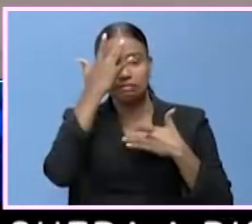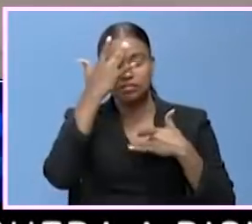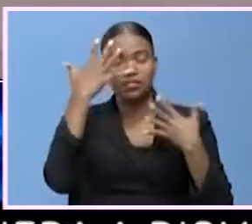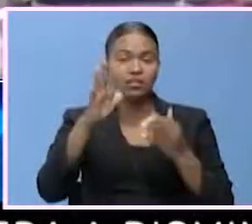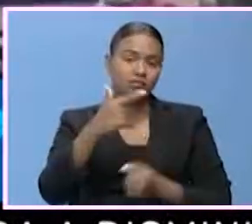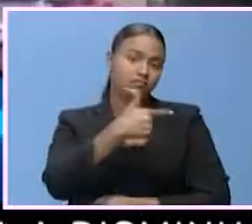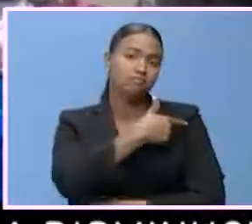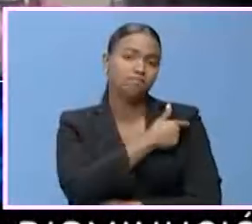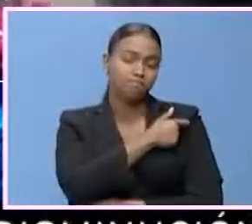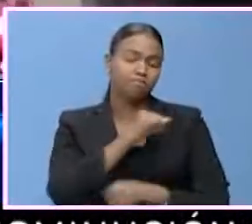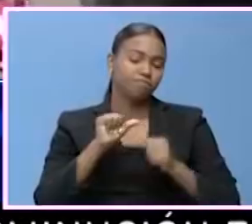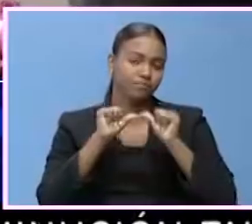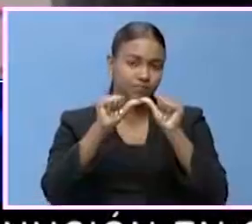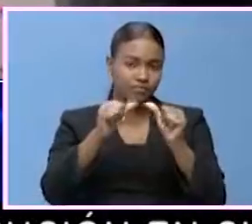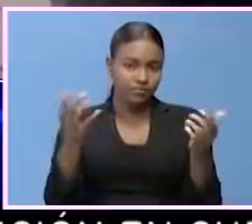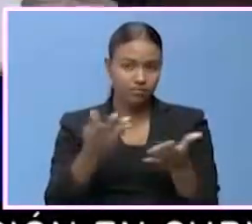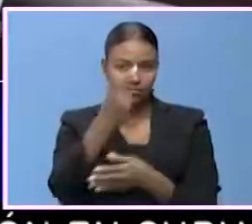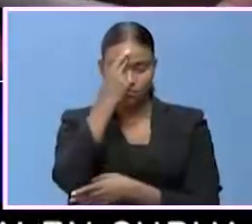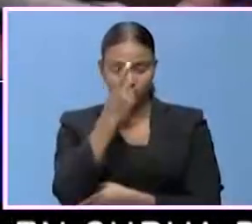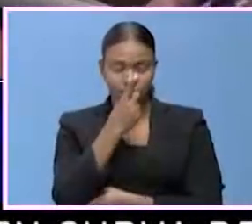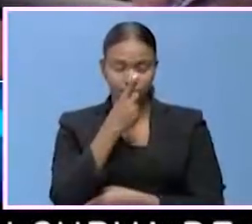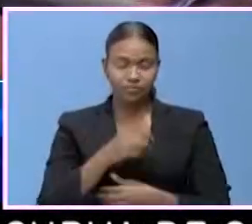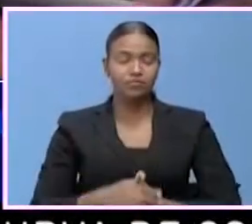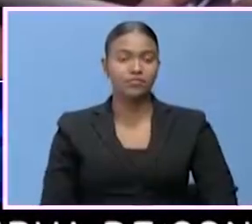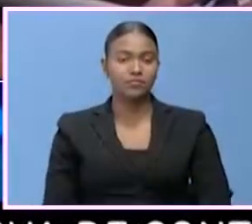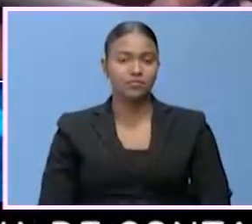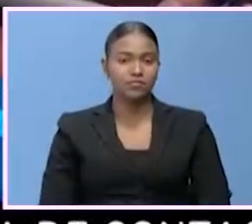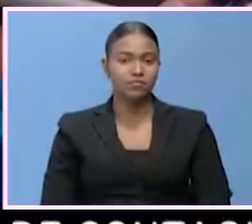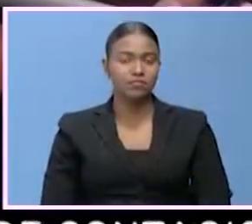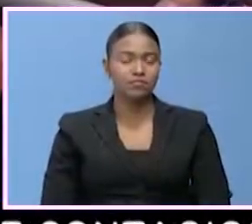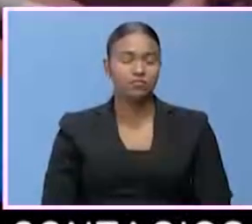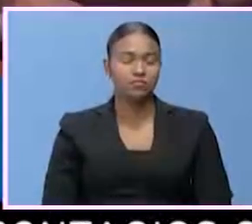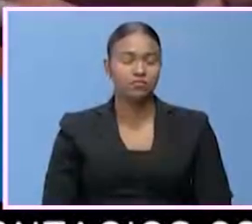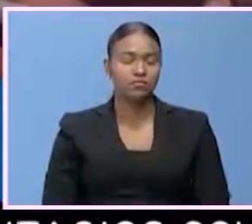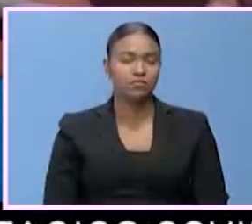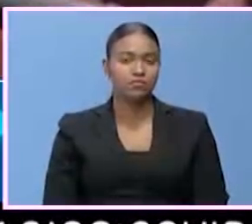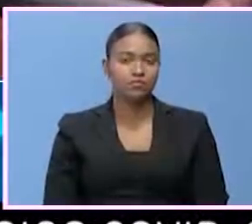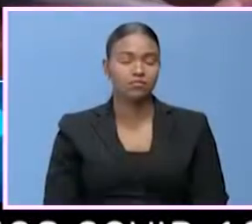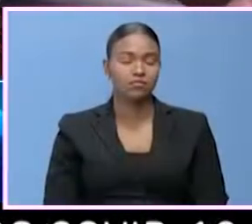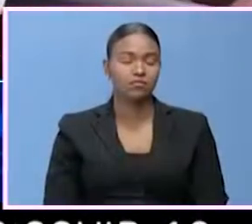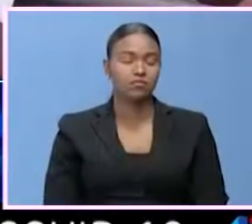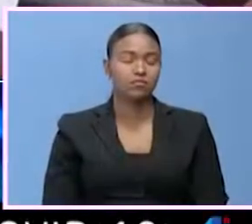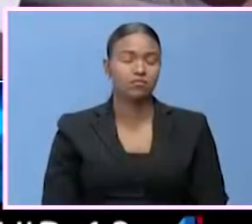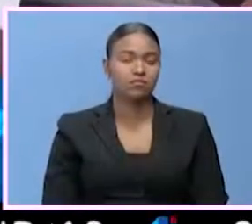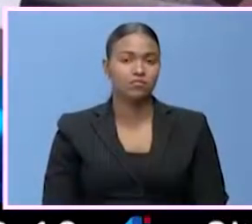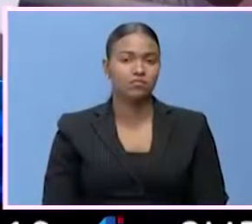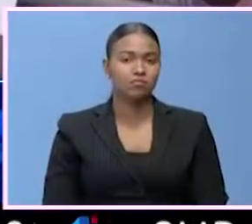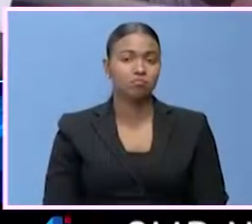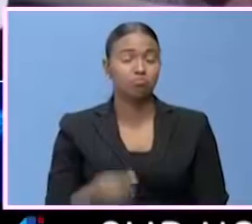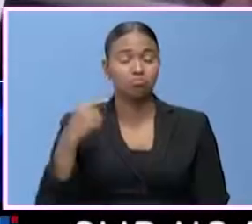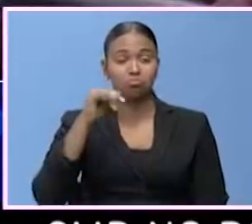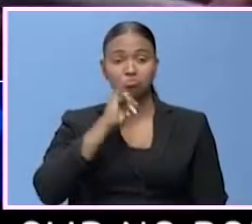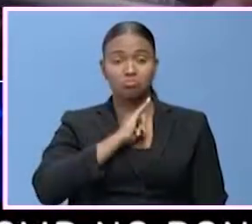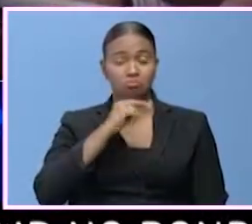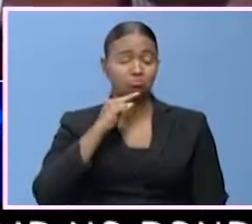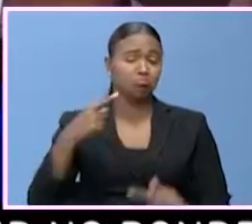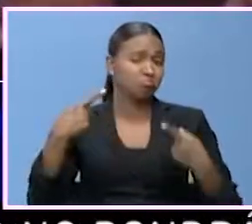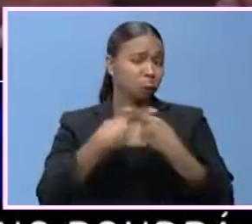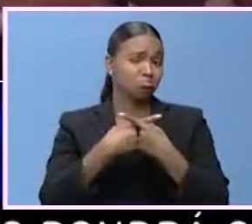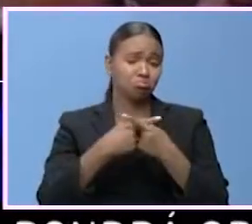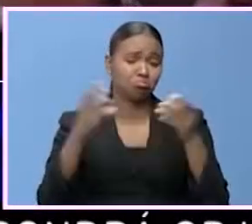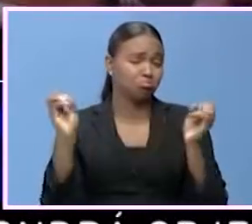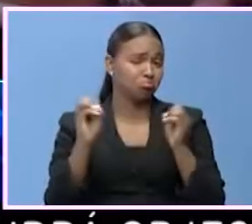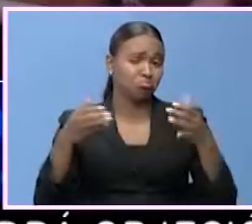está vacunando de manera masiva en el país. Ya que se inició el proceso de vacunación, yo no tengo ninguna contraindicación en